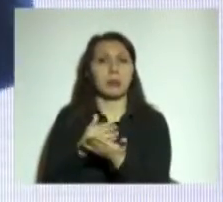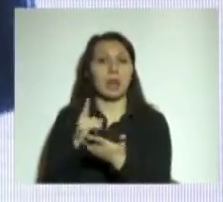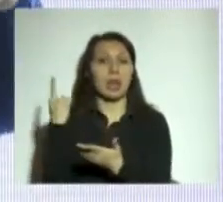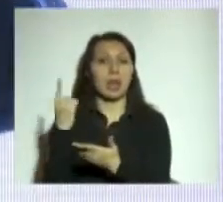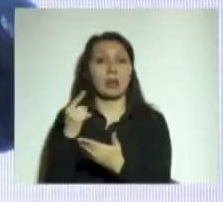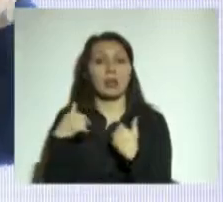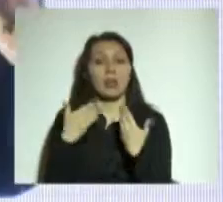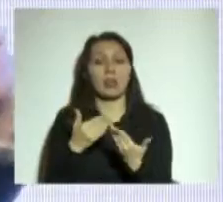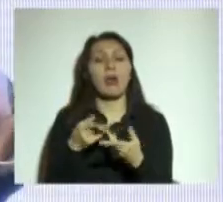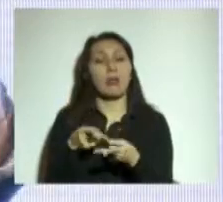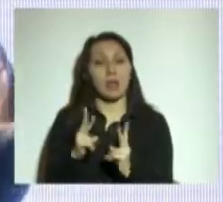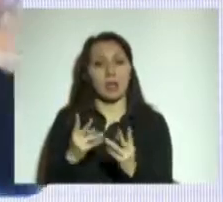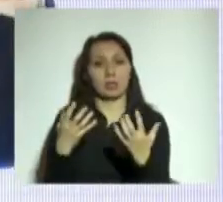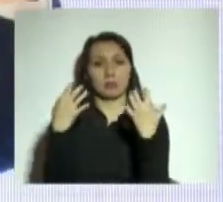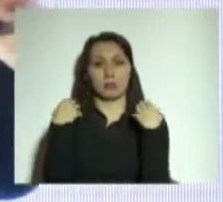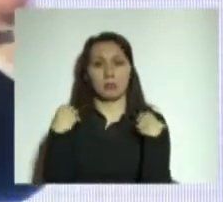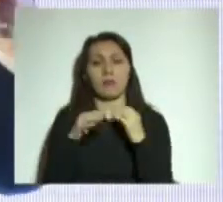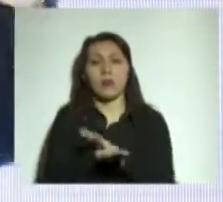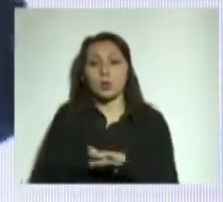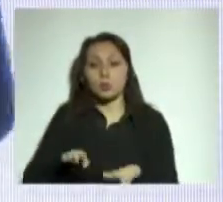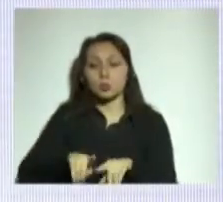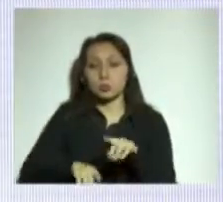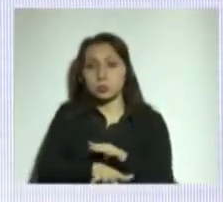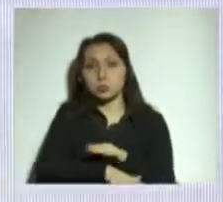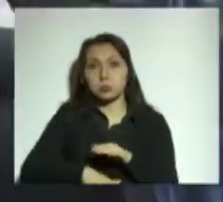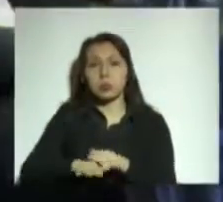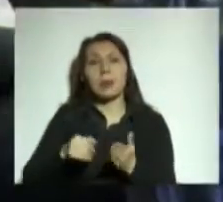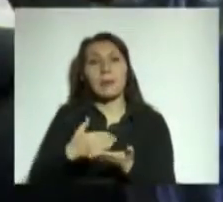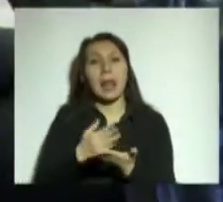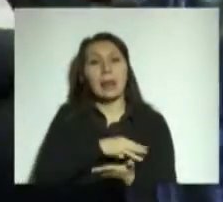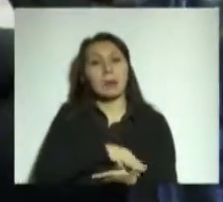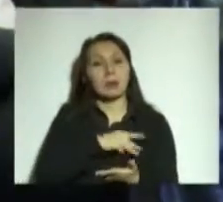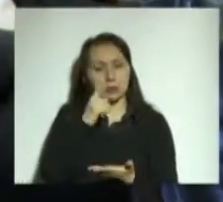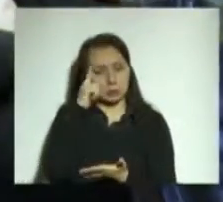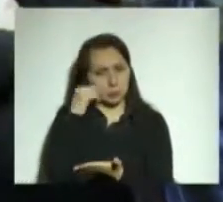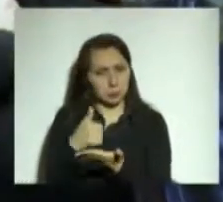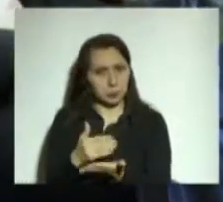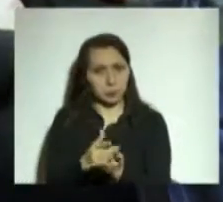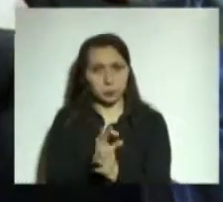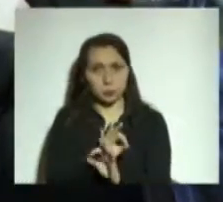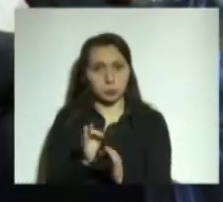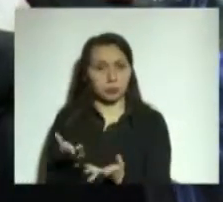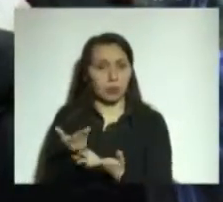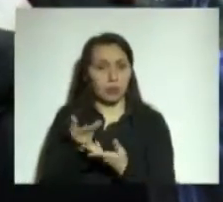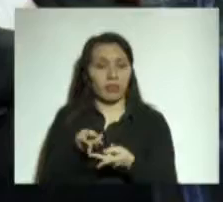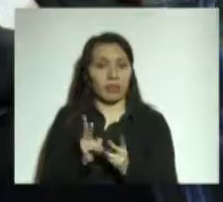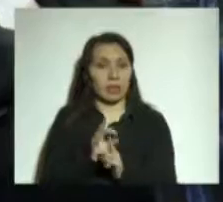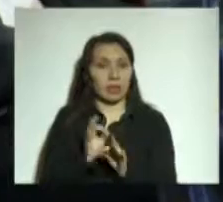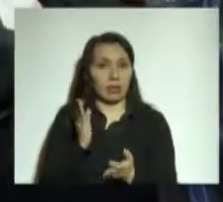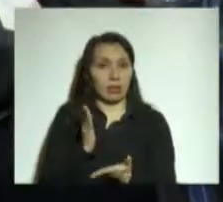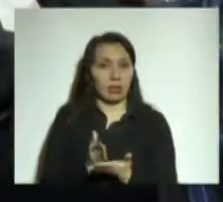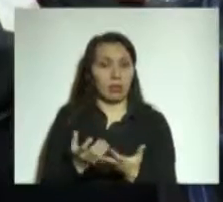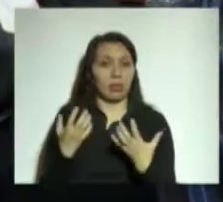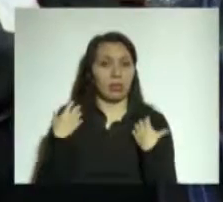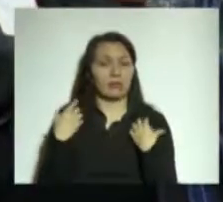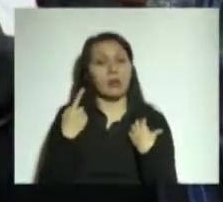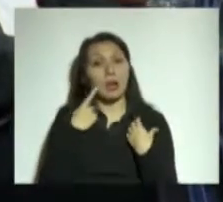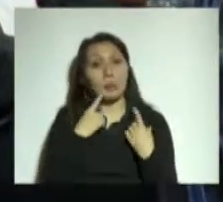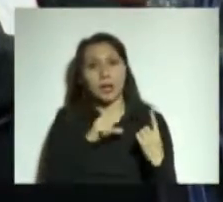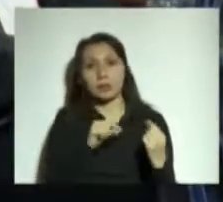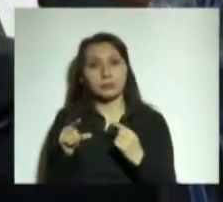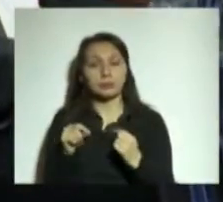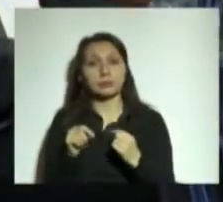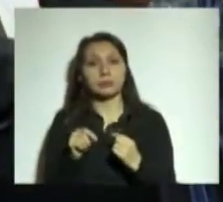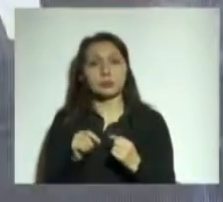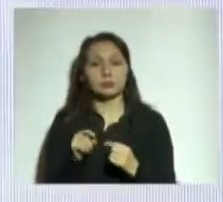que lo que te da es derechos y deberes del suelo. Un plan metropolitano es un plan estratégico que no te da ningún derecho, ningún deber, pero debate